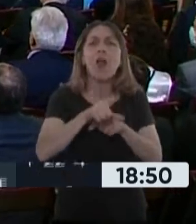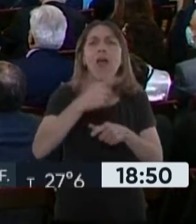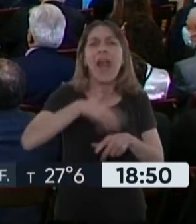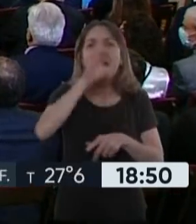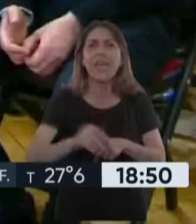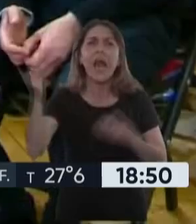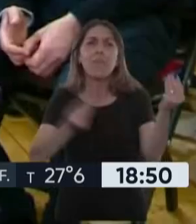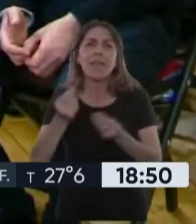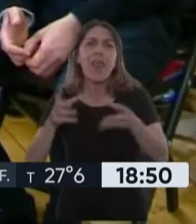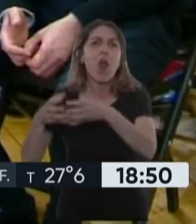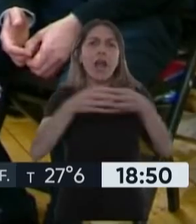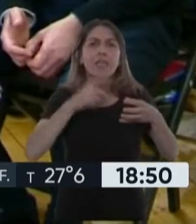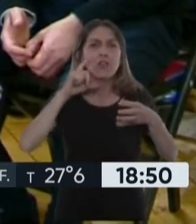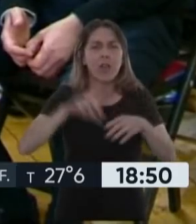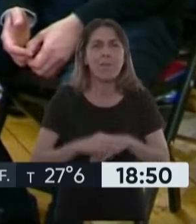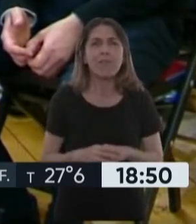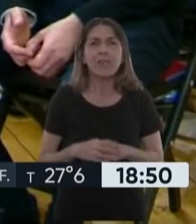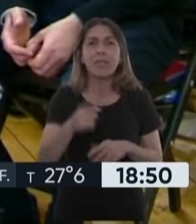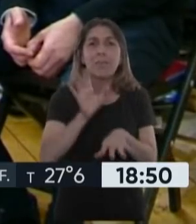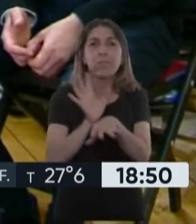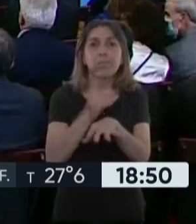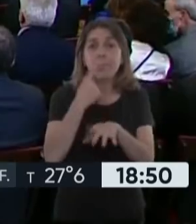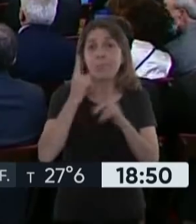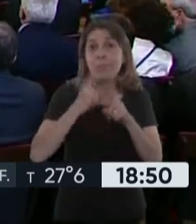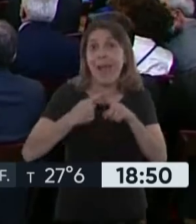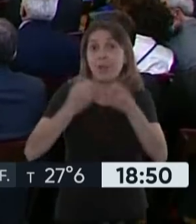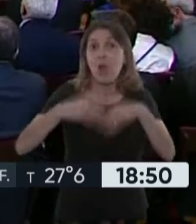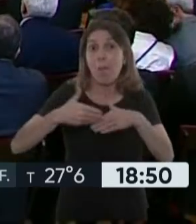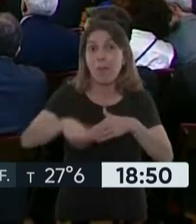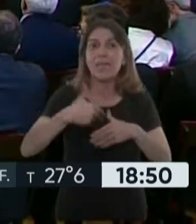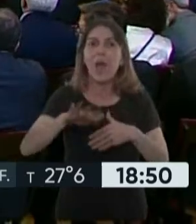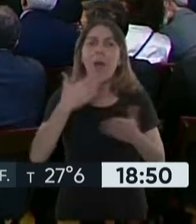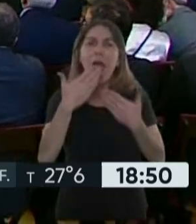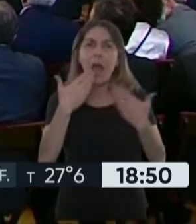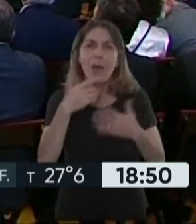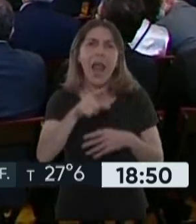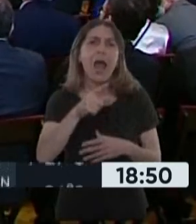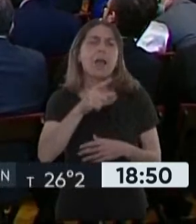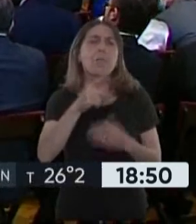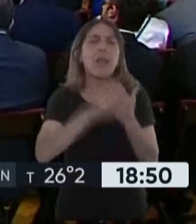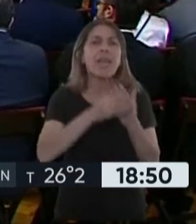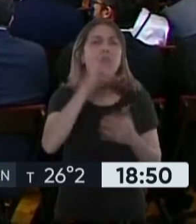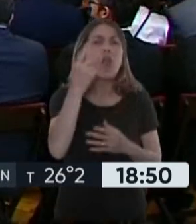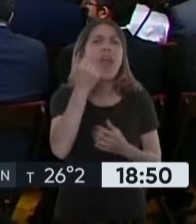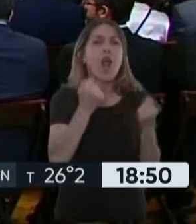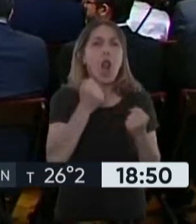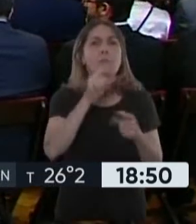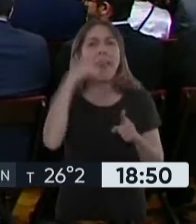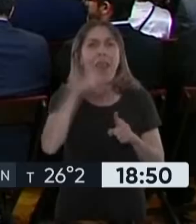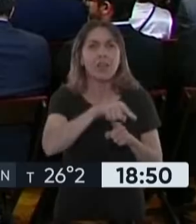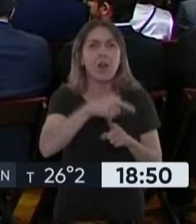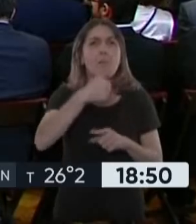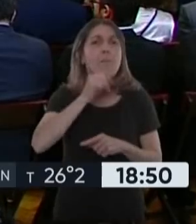de organizaciones sociales. En el inicio de este acto escucharemos las palabras del señor Ministro de Economía de la